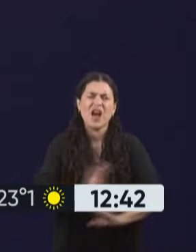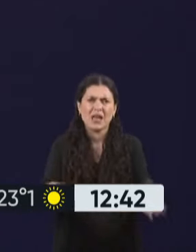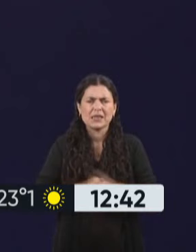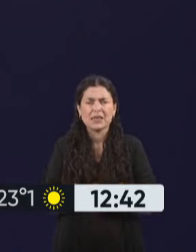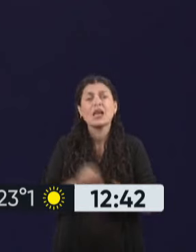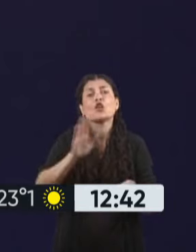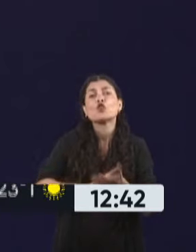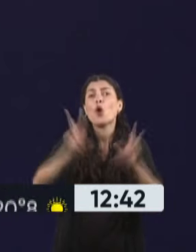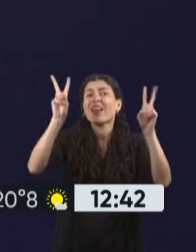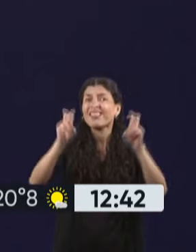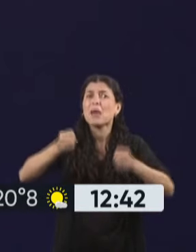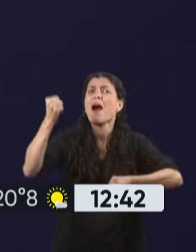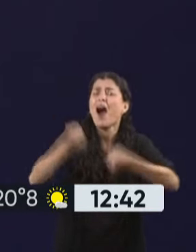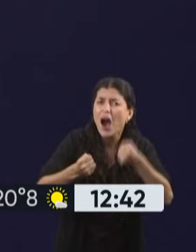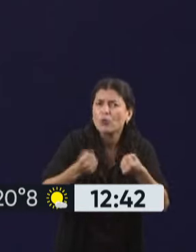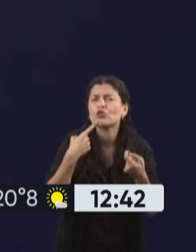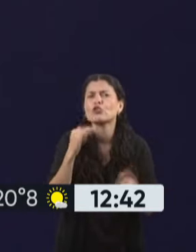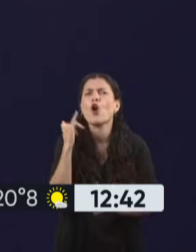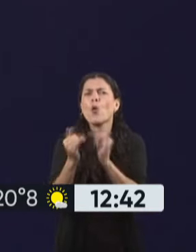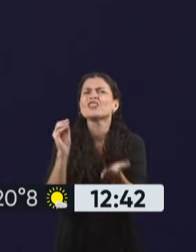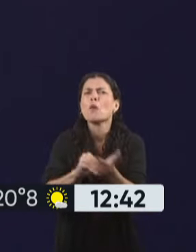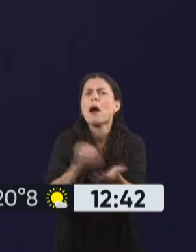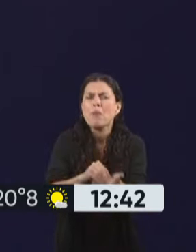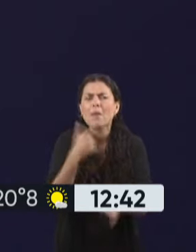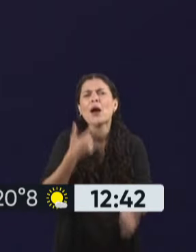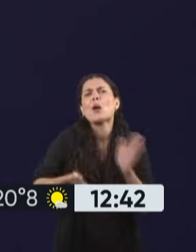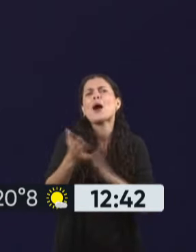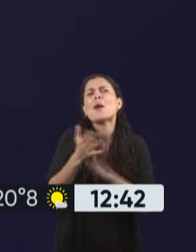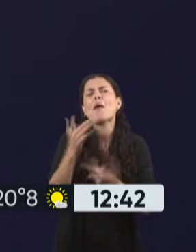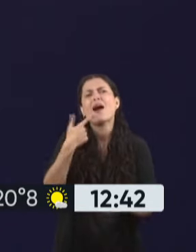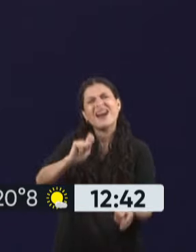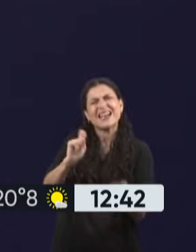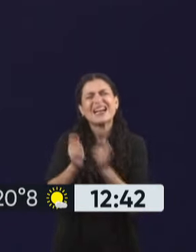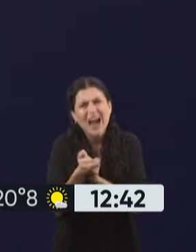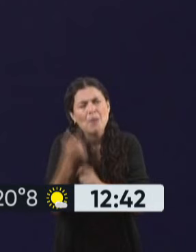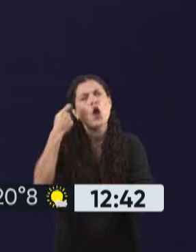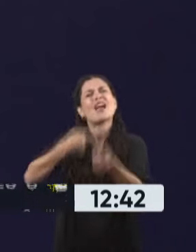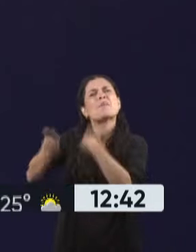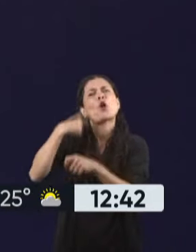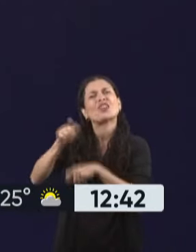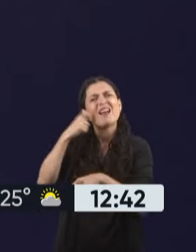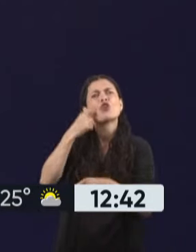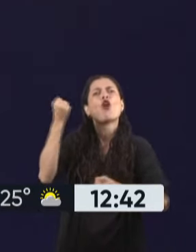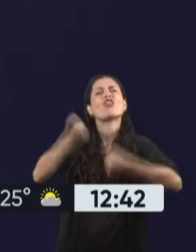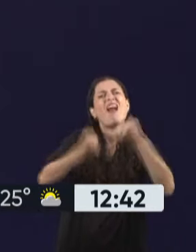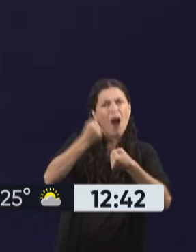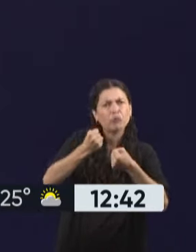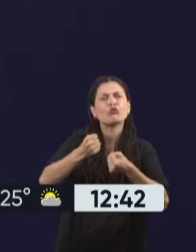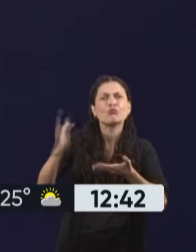los automotores, contarles también que se va a facilitar la importación de vehículos en serie.